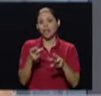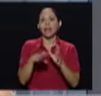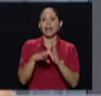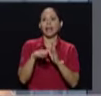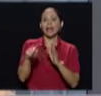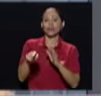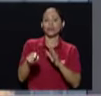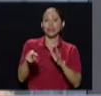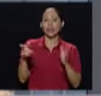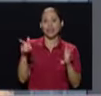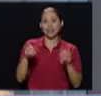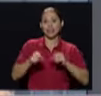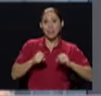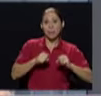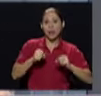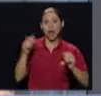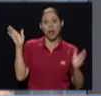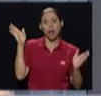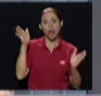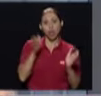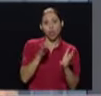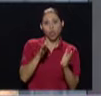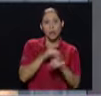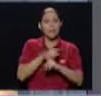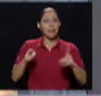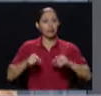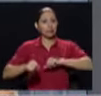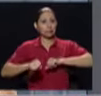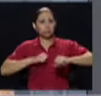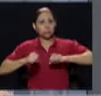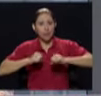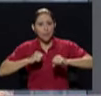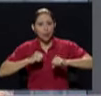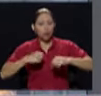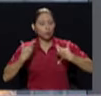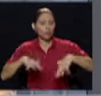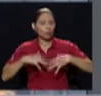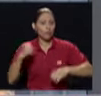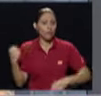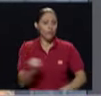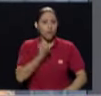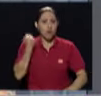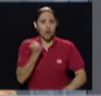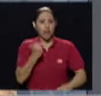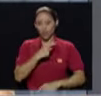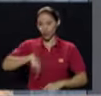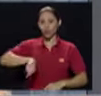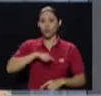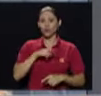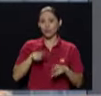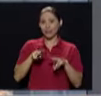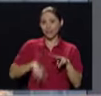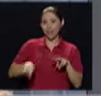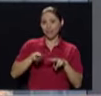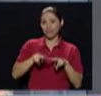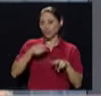que tienen terremotos muy grandes. Entonces, nosotros tenemos la ventaja que no tenemos terremotos muy grandes, por encima de ocho,